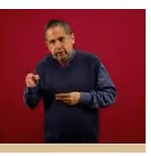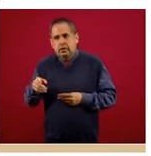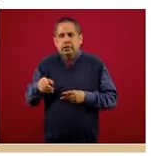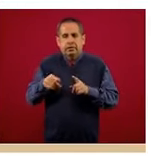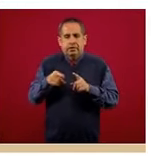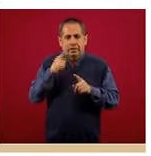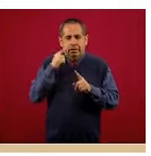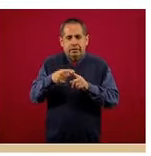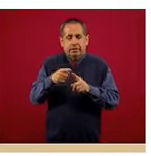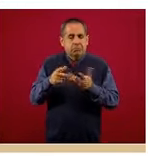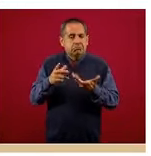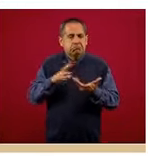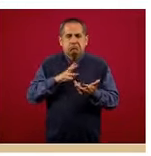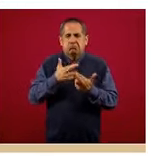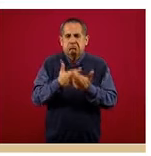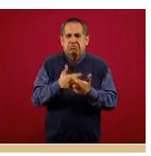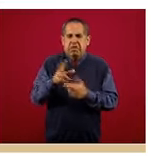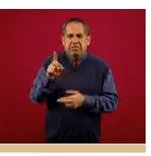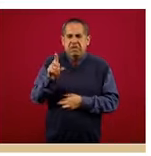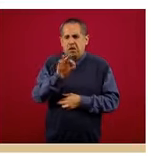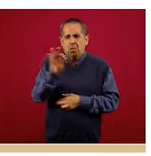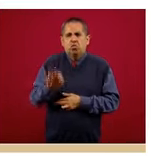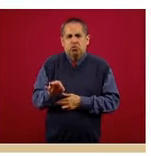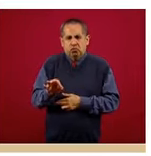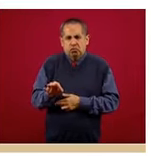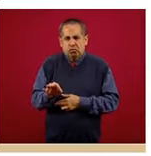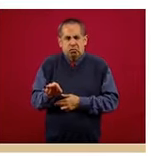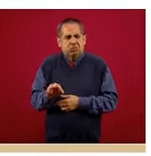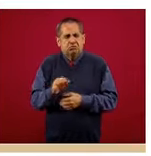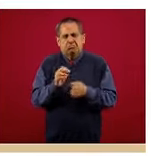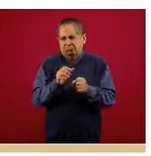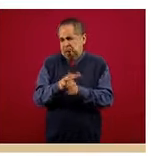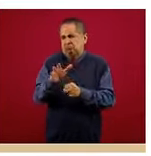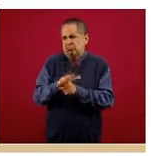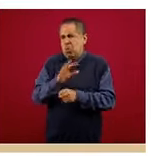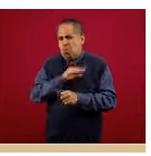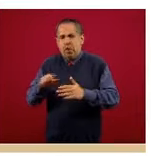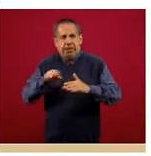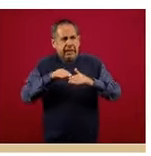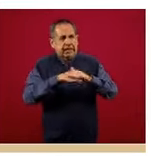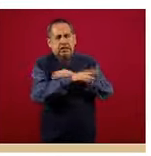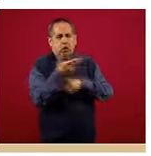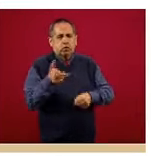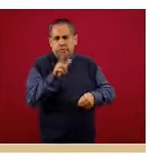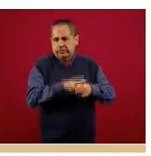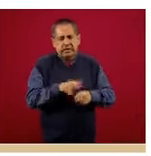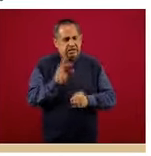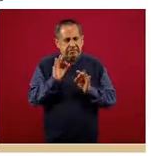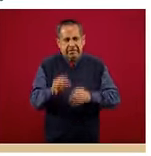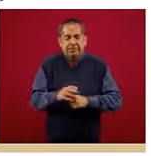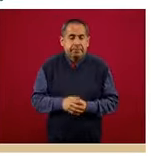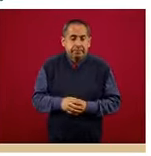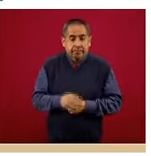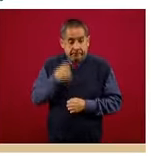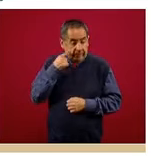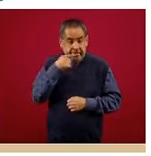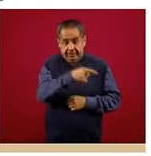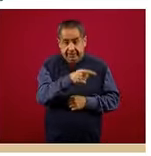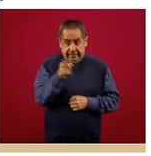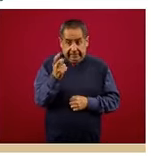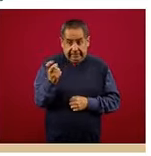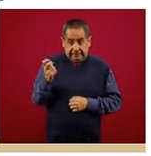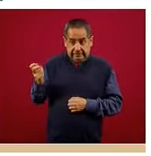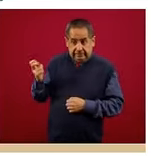hacia la derecha tienen al menos este 30% de seguridad. Si vemos la siguiente diapositiva, que son las camas